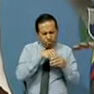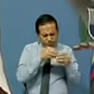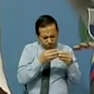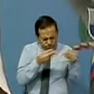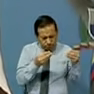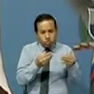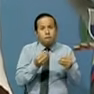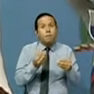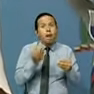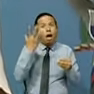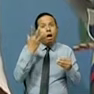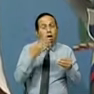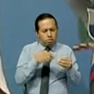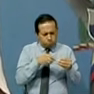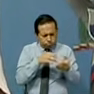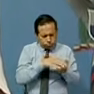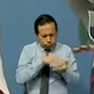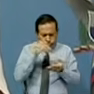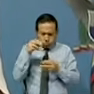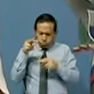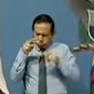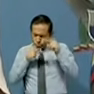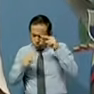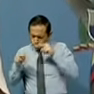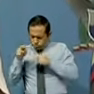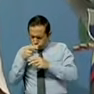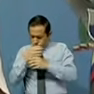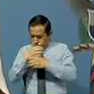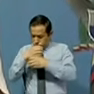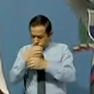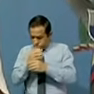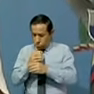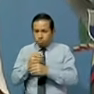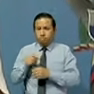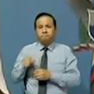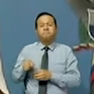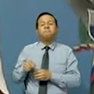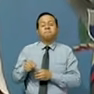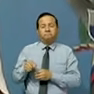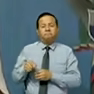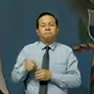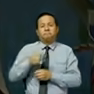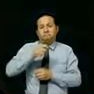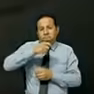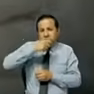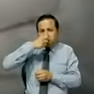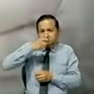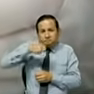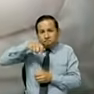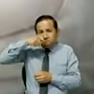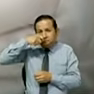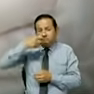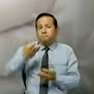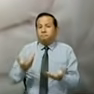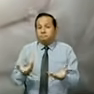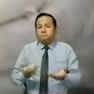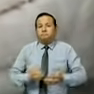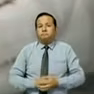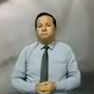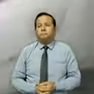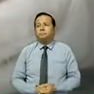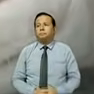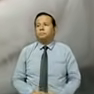sustancia blanquecina que al realizar la prueba de campo da como resultado clorhidrato de cocaína. Al momento de introducir la